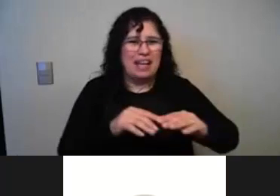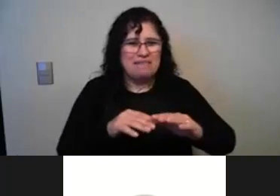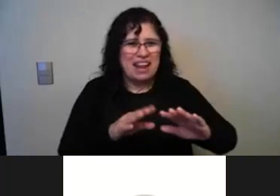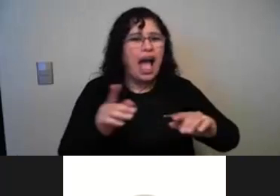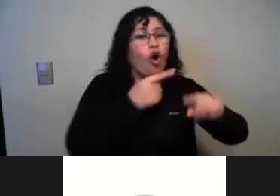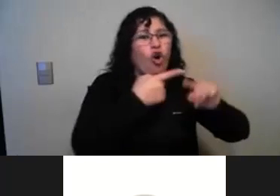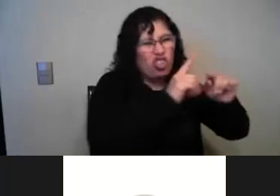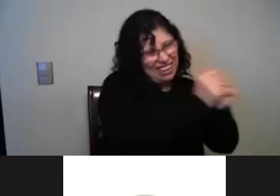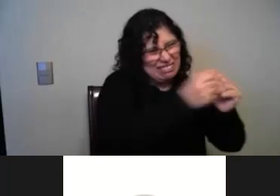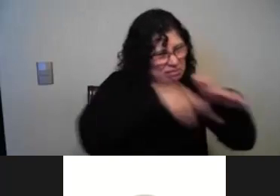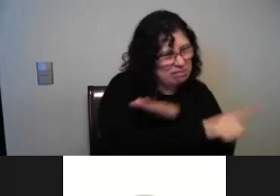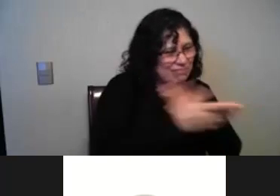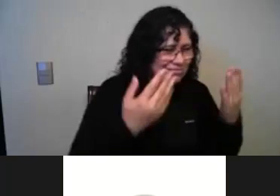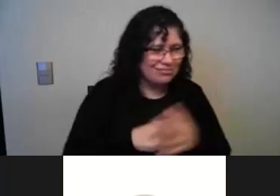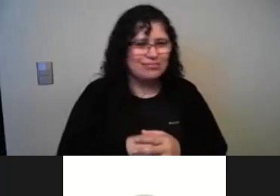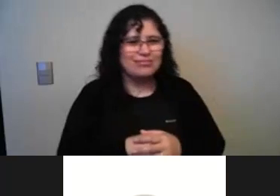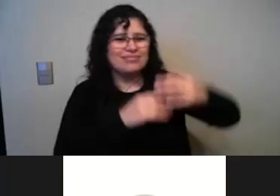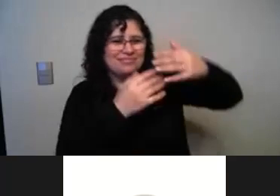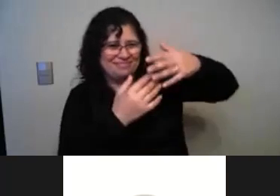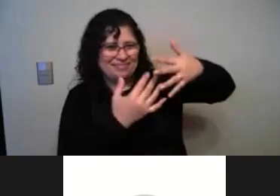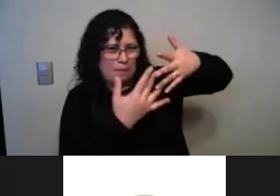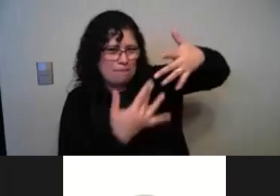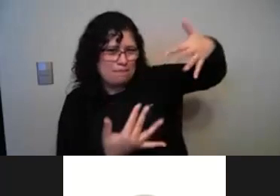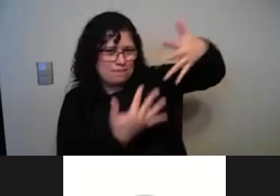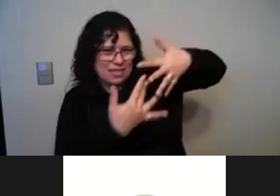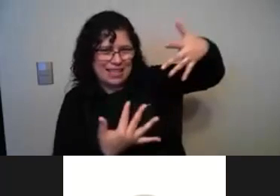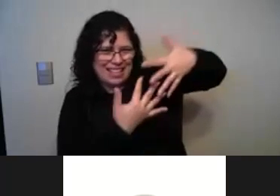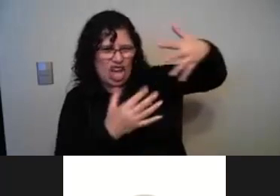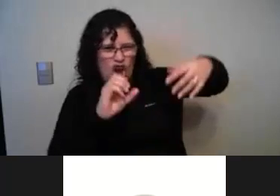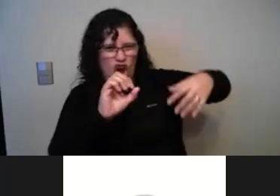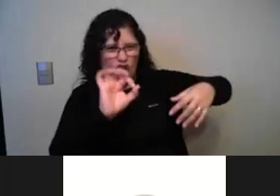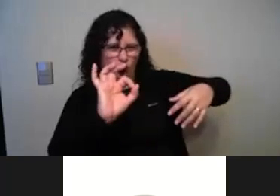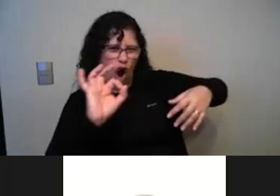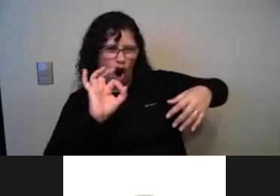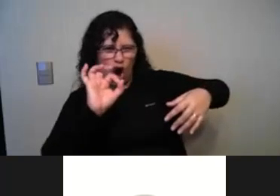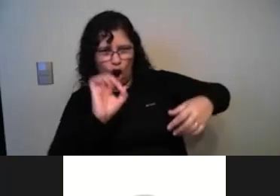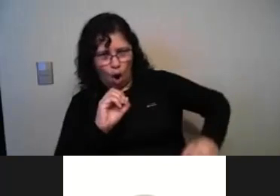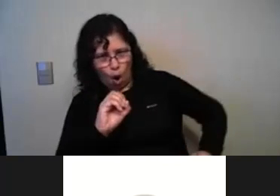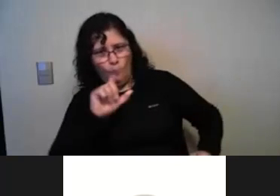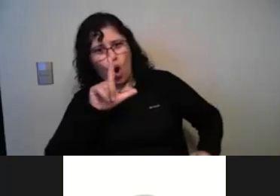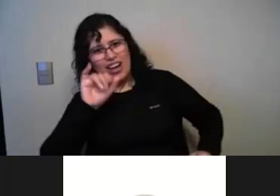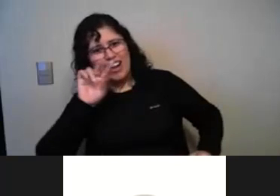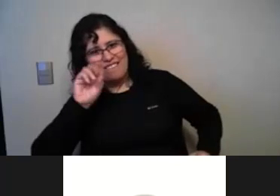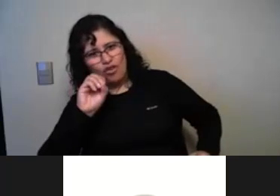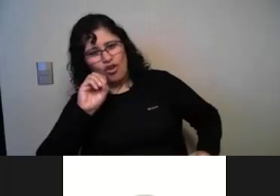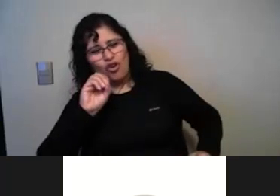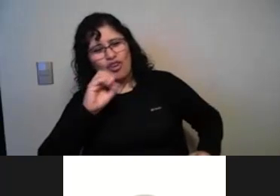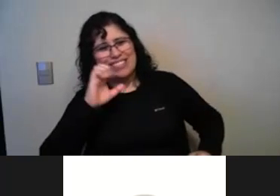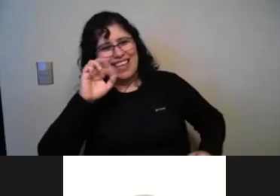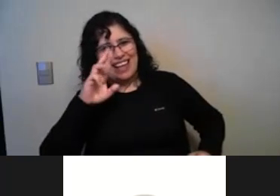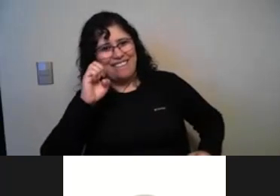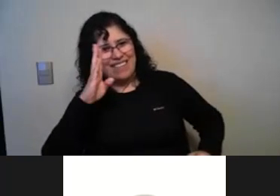Era sobre las fibras olivares, y que dijo algo de... Olivocerebelos, de la oliva al